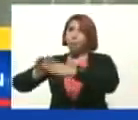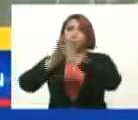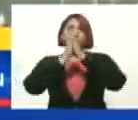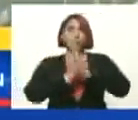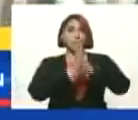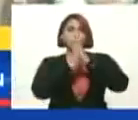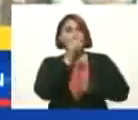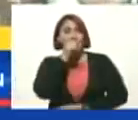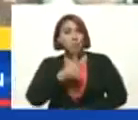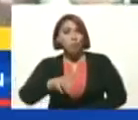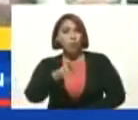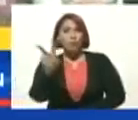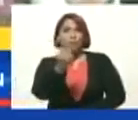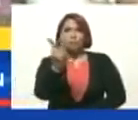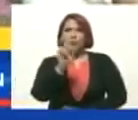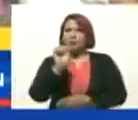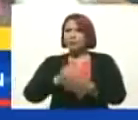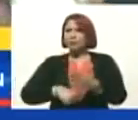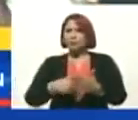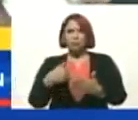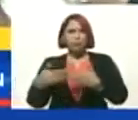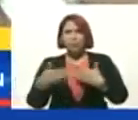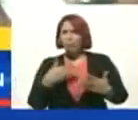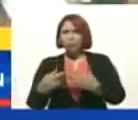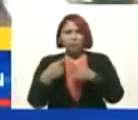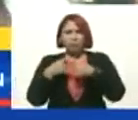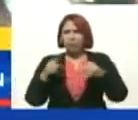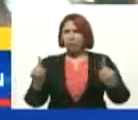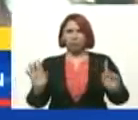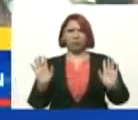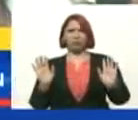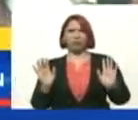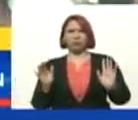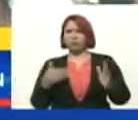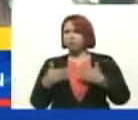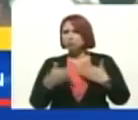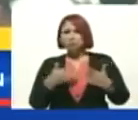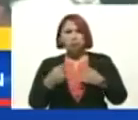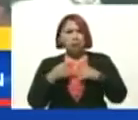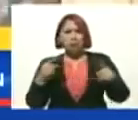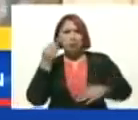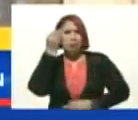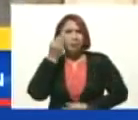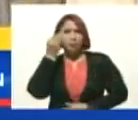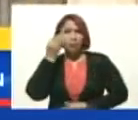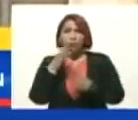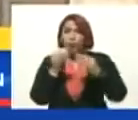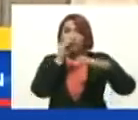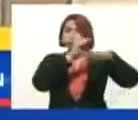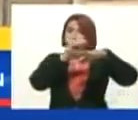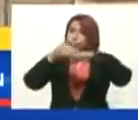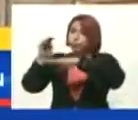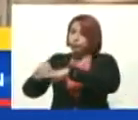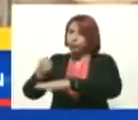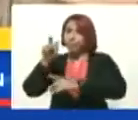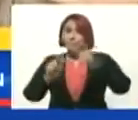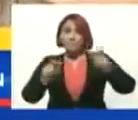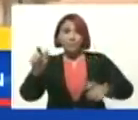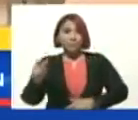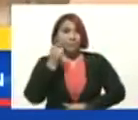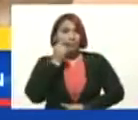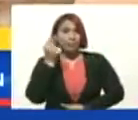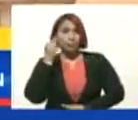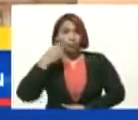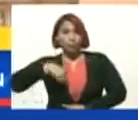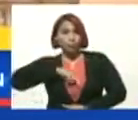todo el pueblo de Venezuela, sin distingo, sin discriminación, a todos los ciudadanos y ciudadanas de nuestro